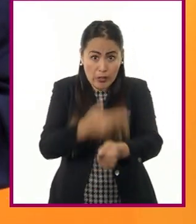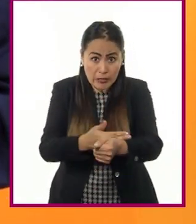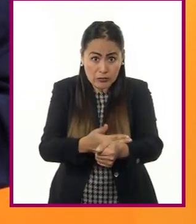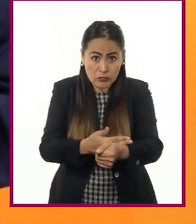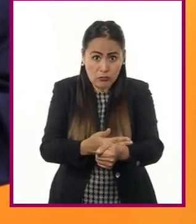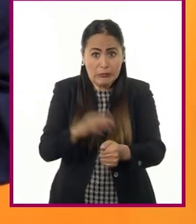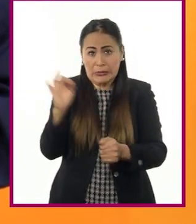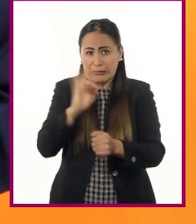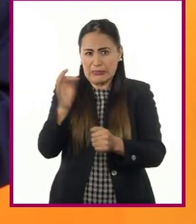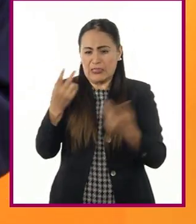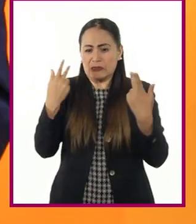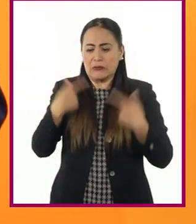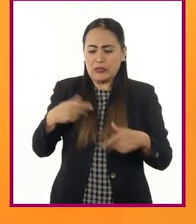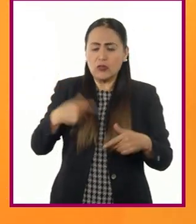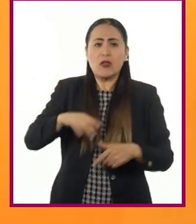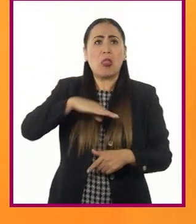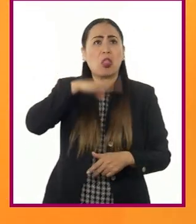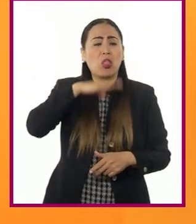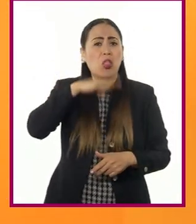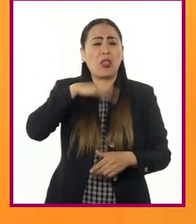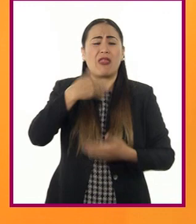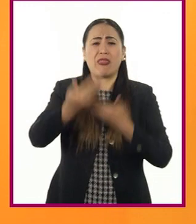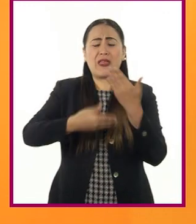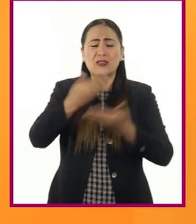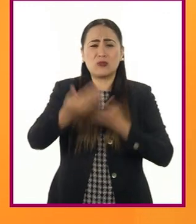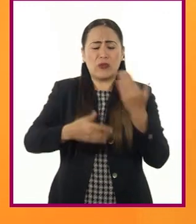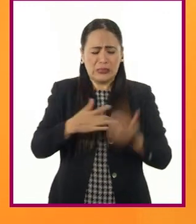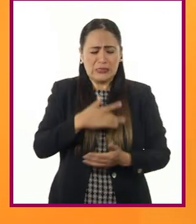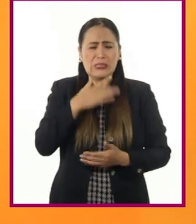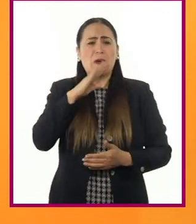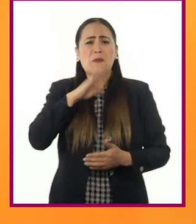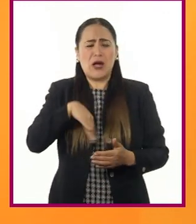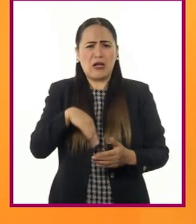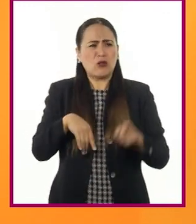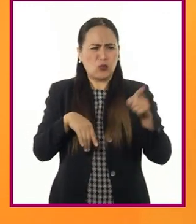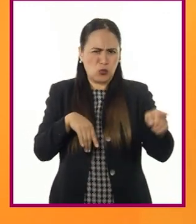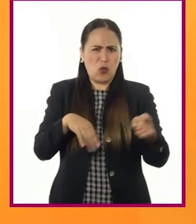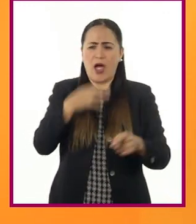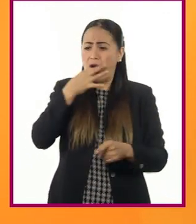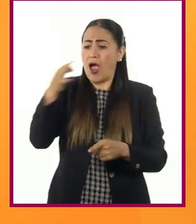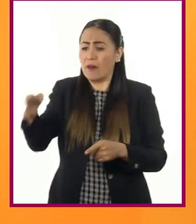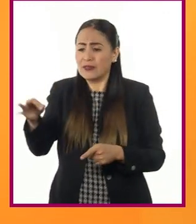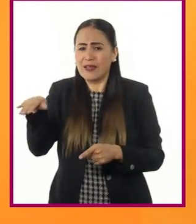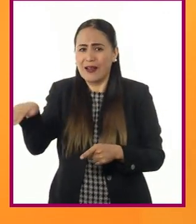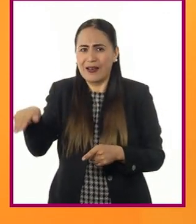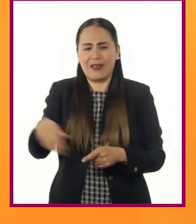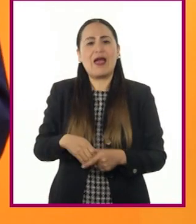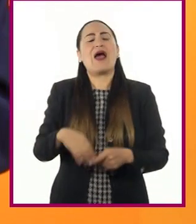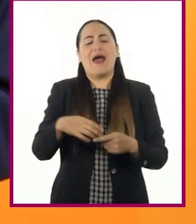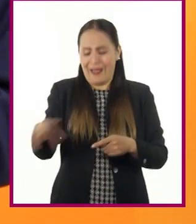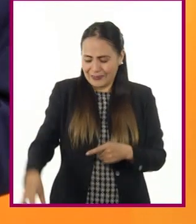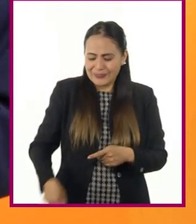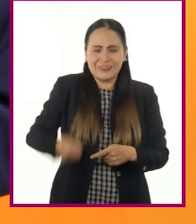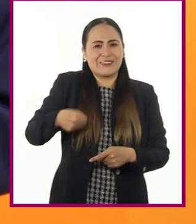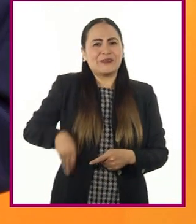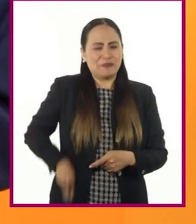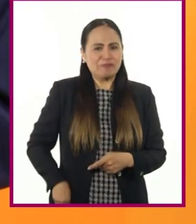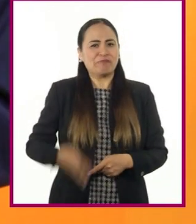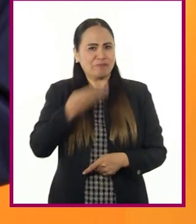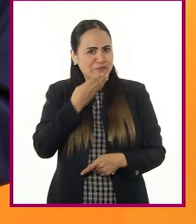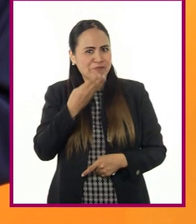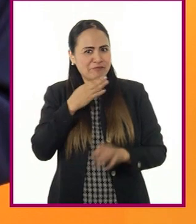saldrá afectada por su distracción y tú habrás hecho un beneficio. Cuando un funcionario es